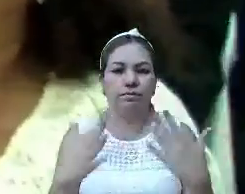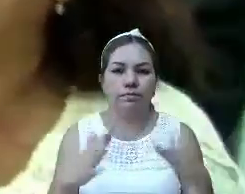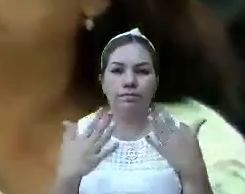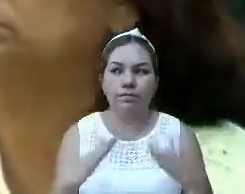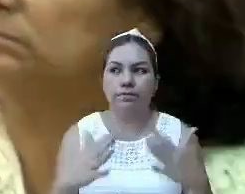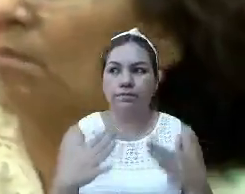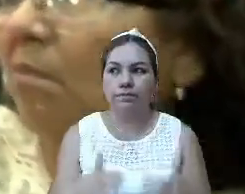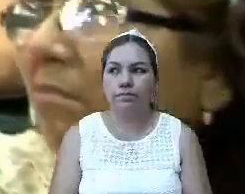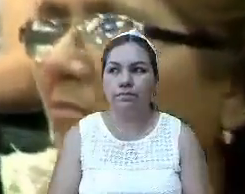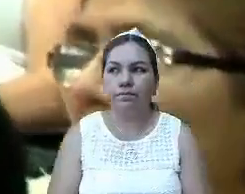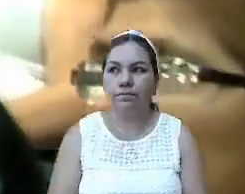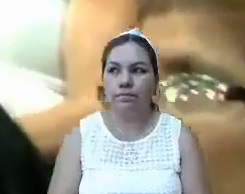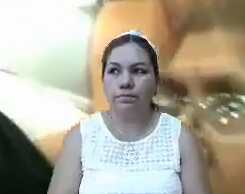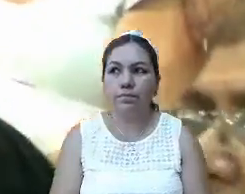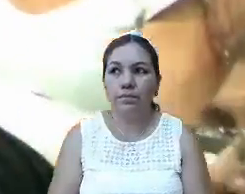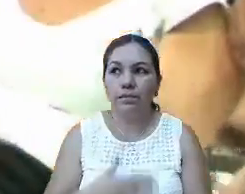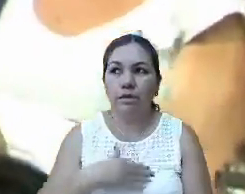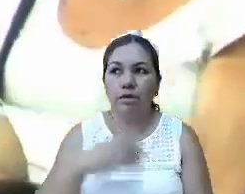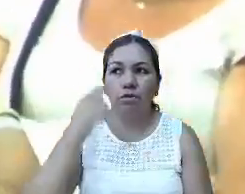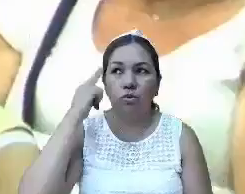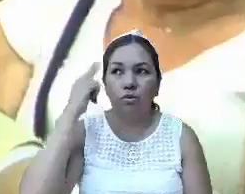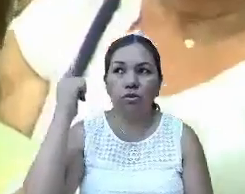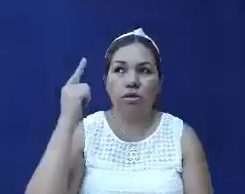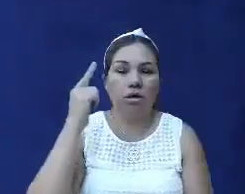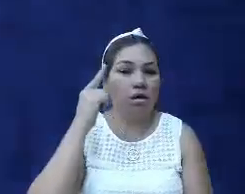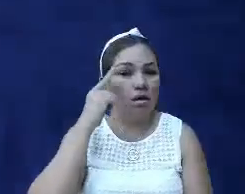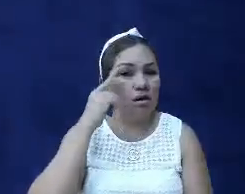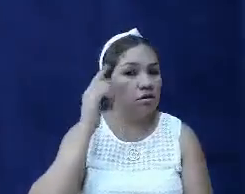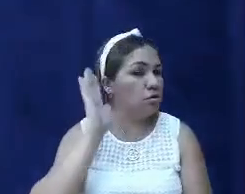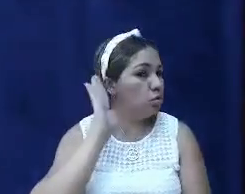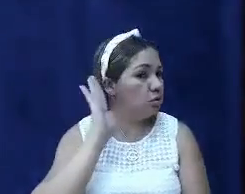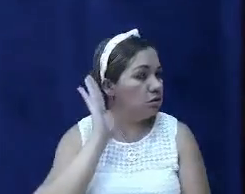¿Usted quiere escuchar la boca de Dios hoy?